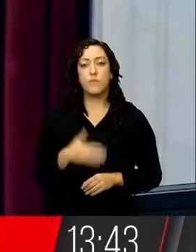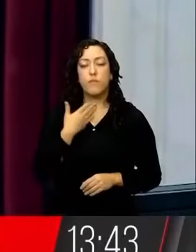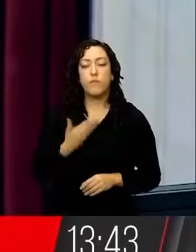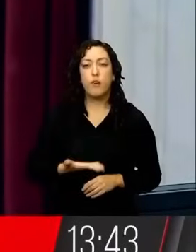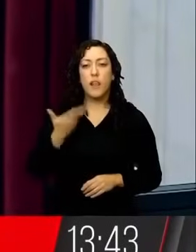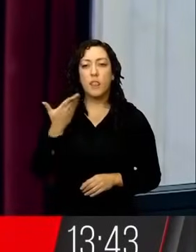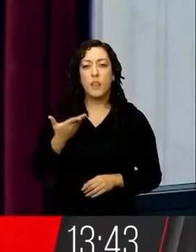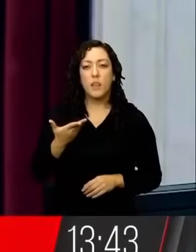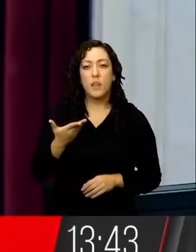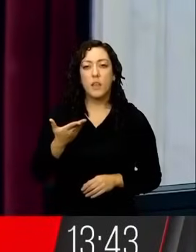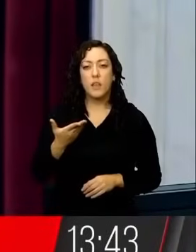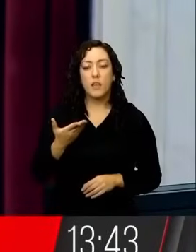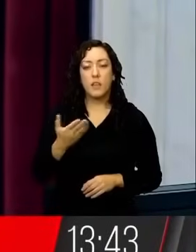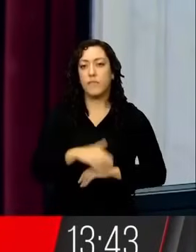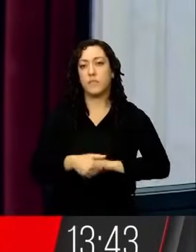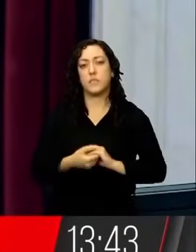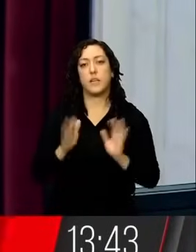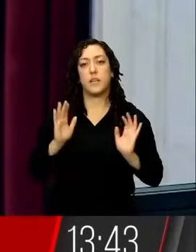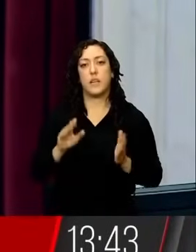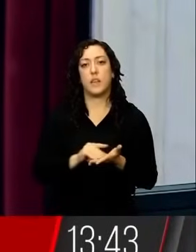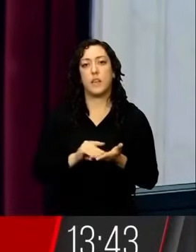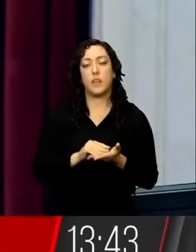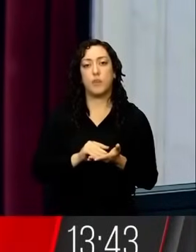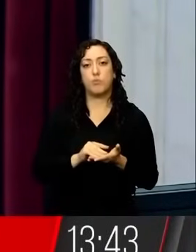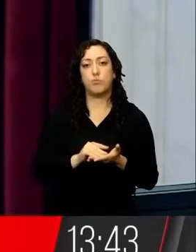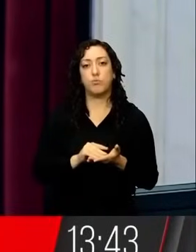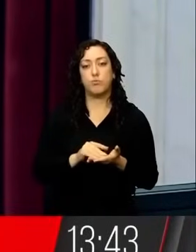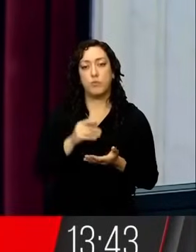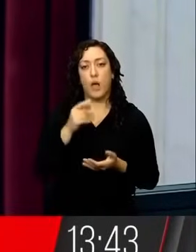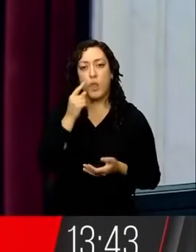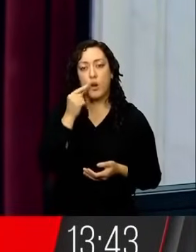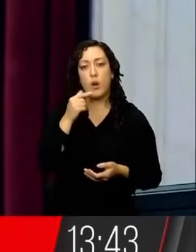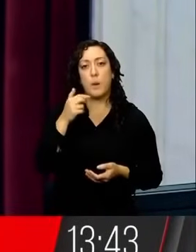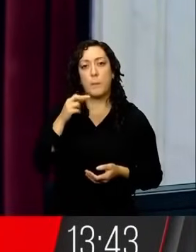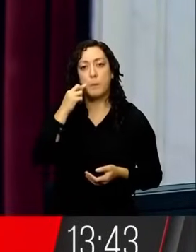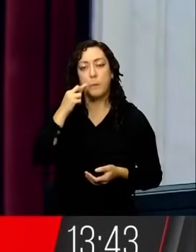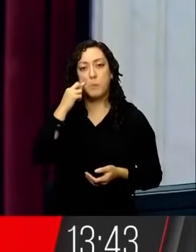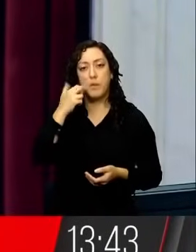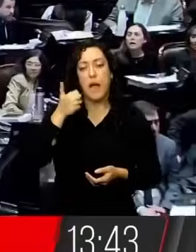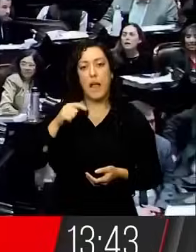Fuerte. ¿Qué? Se abstiene. Diputado Pipi Ali.